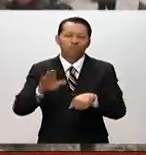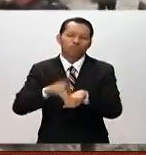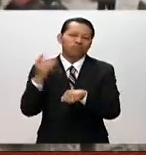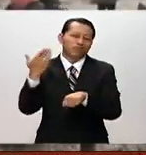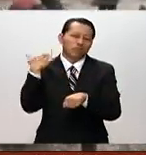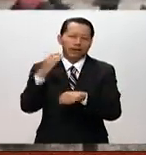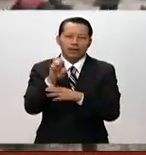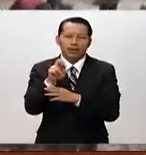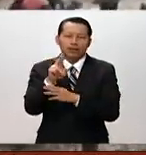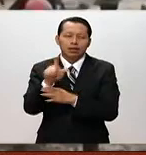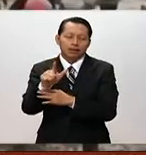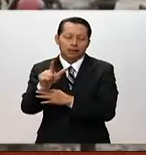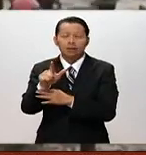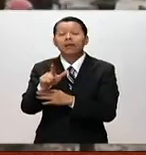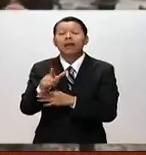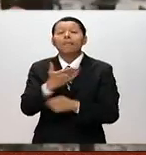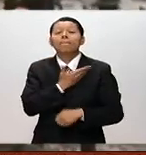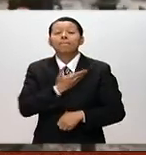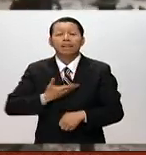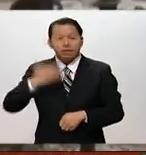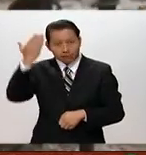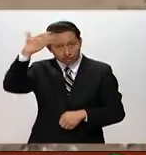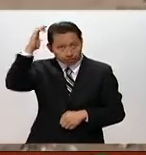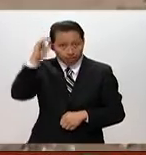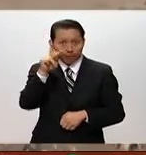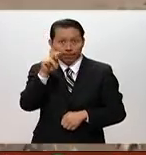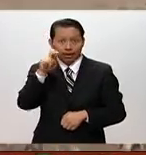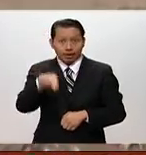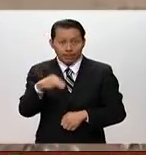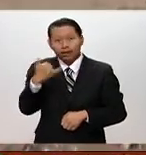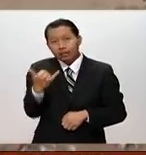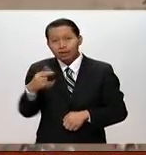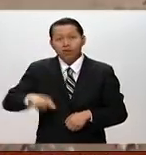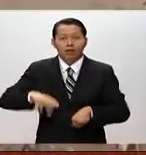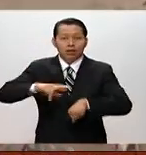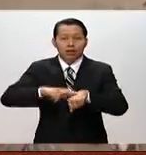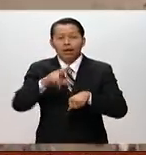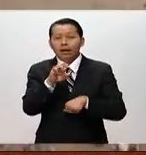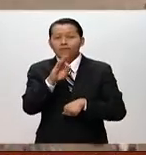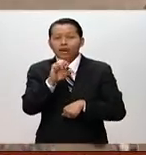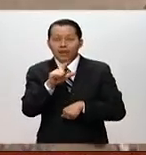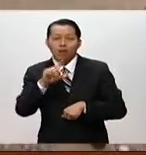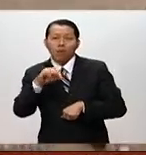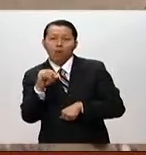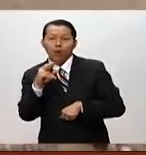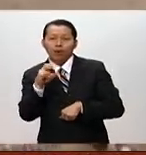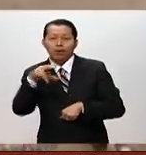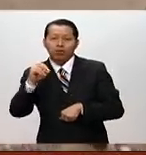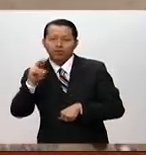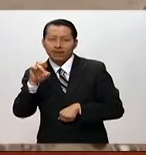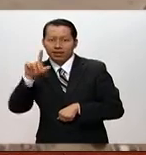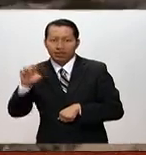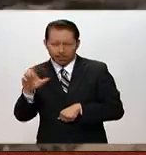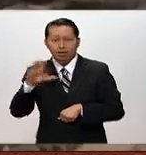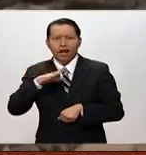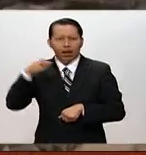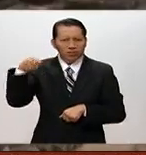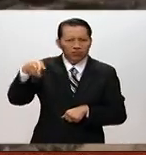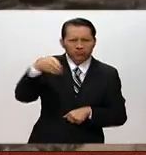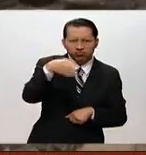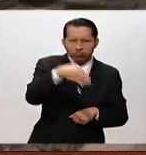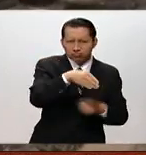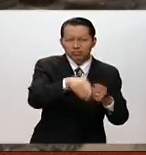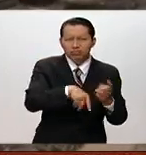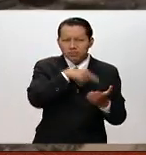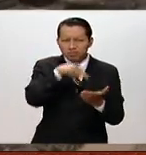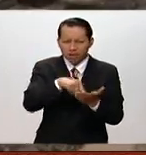tropical Earl. El presidente de la República, Enrique Peña Nieto, y el gobernador Rafael Moreno Valle recorrieron la zona afectada por las lluvias en la región